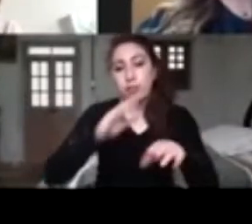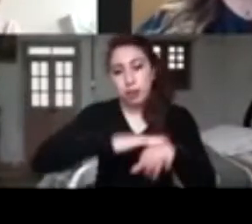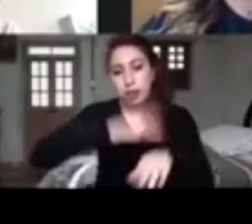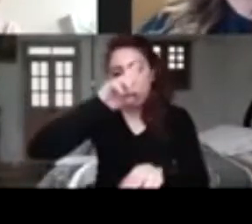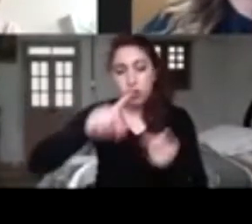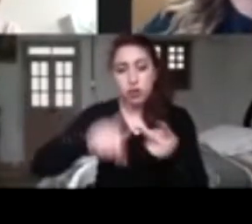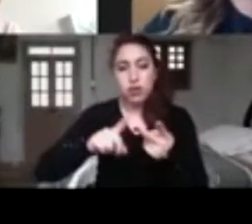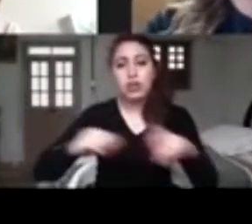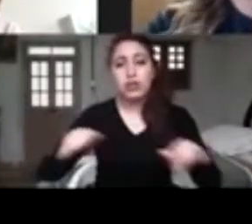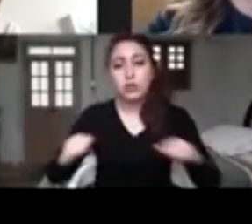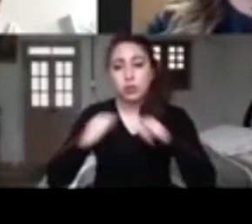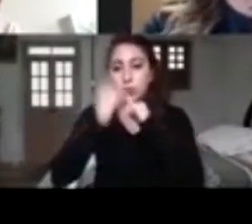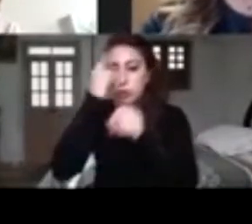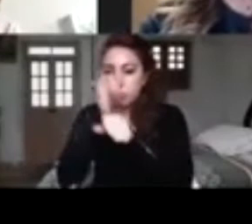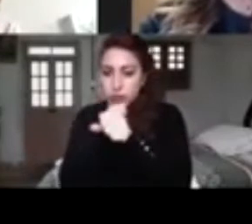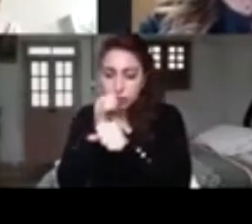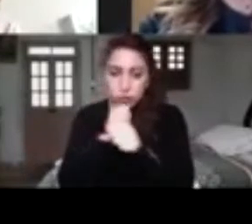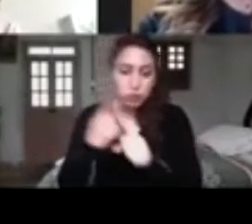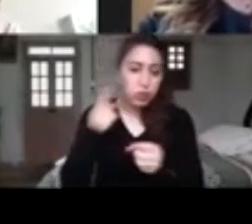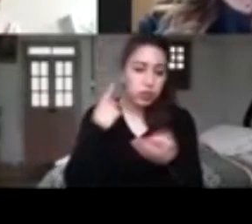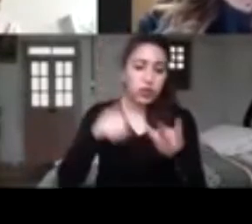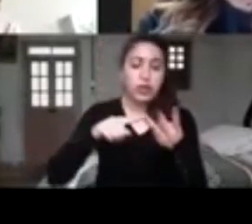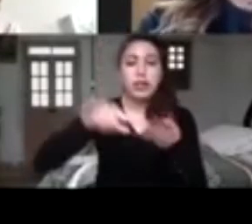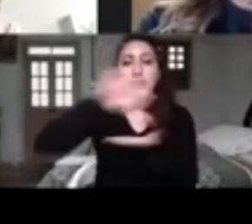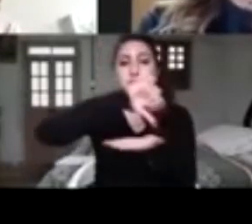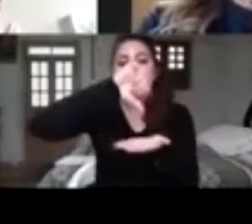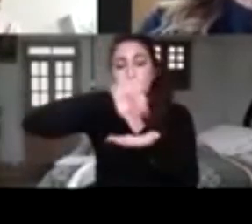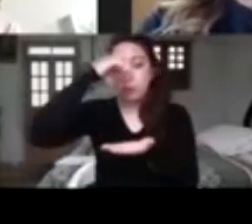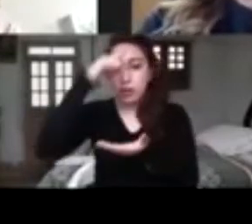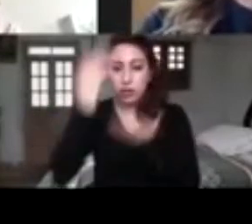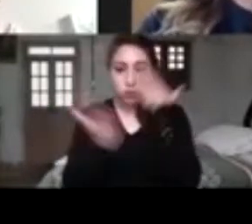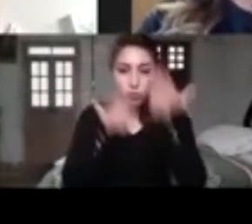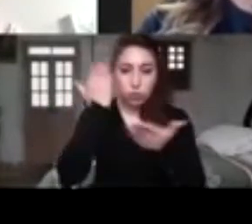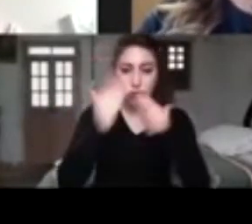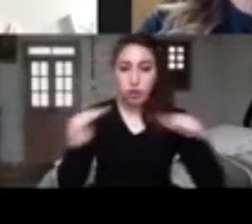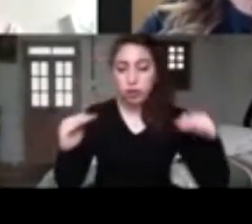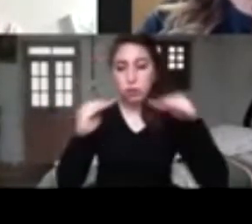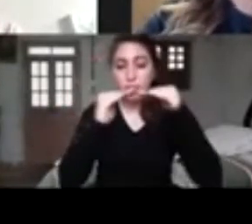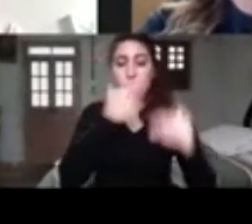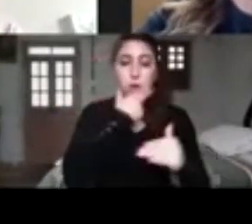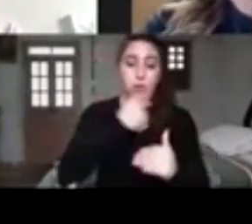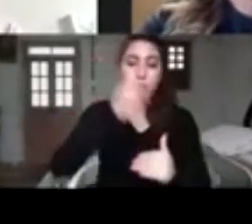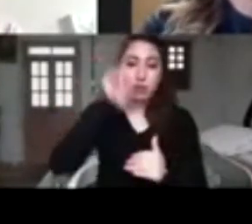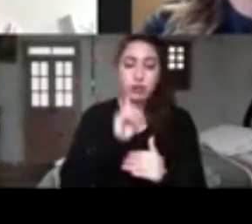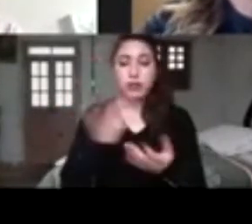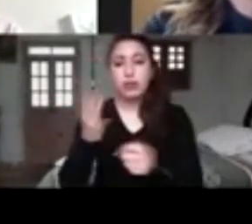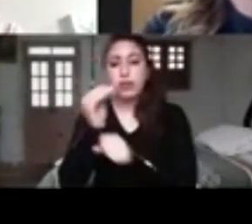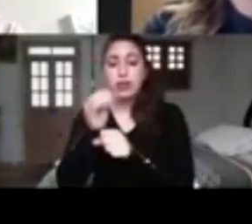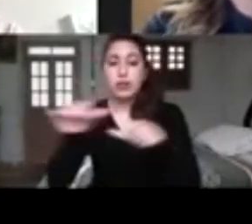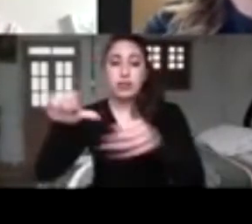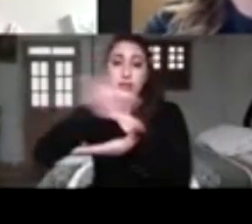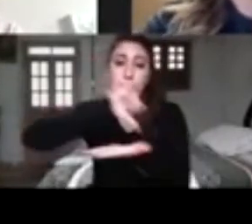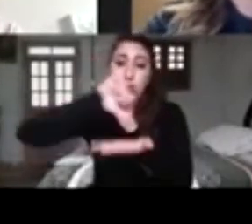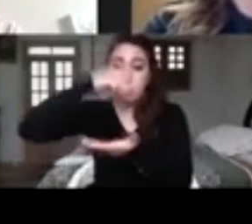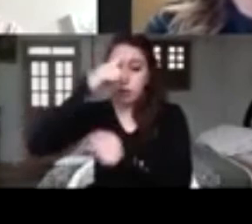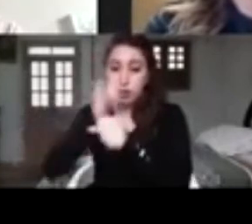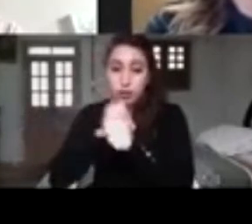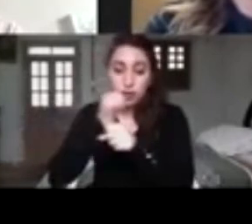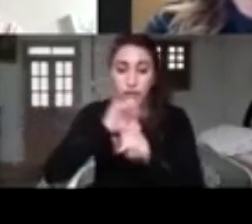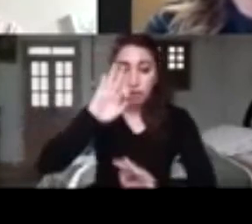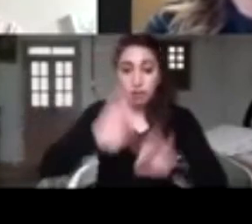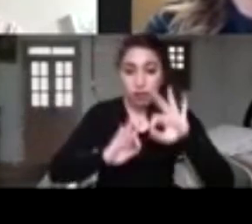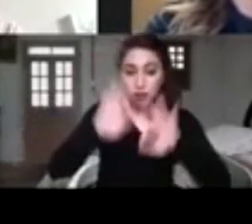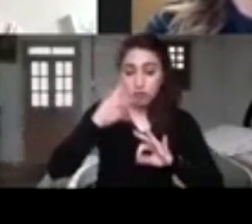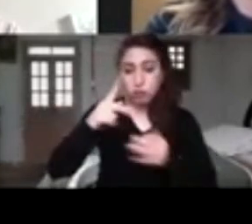Investigaciones Legislativas, del Centro de Estudios Legislativos para la Igualdad, del Centro de Estudios de Finanzas Públicas y, por supuesto, agradecer de verdad